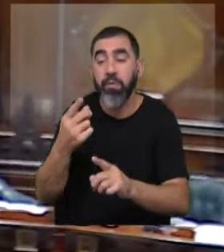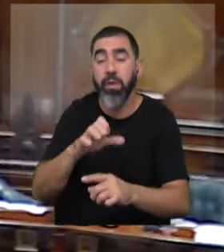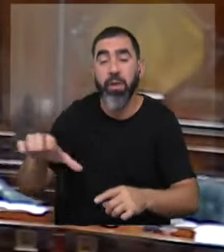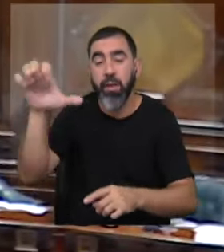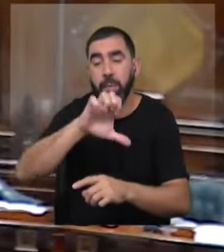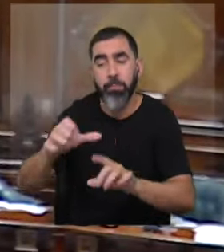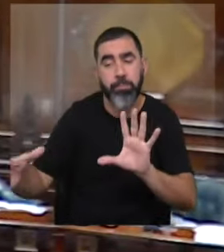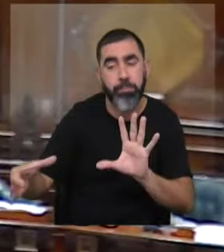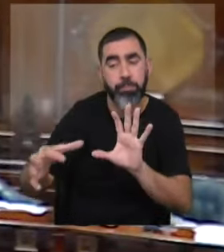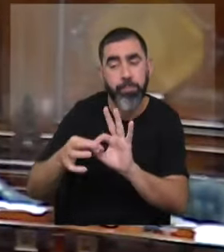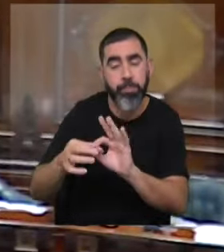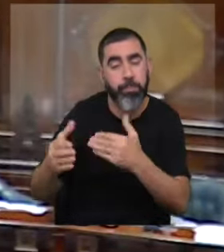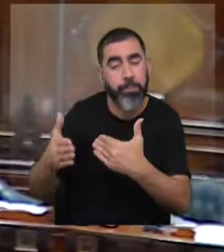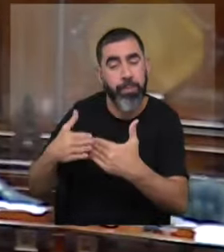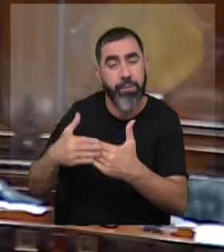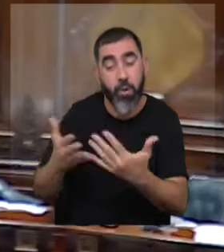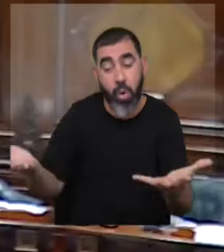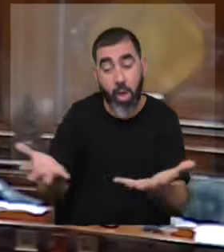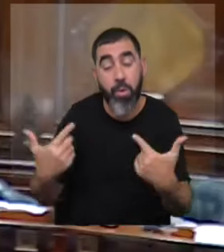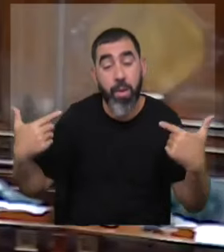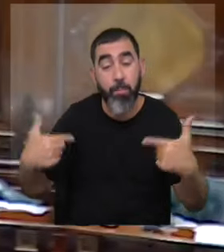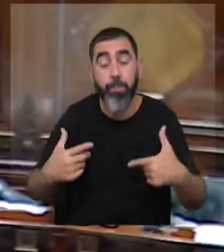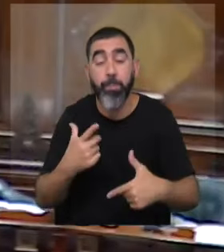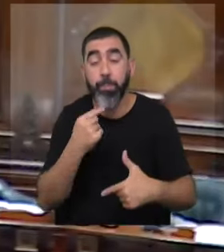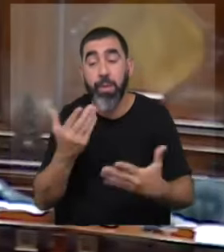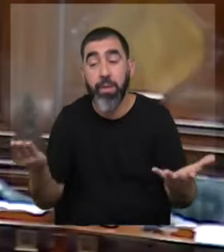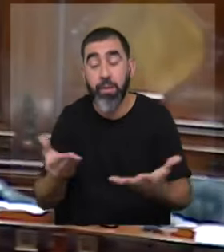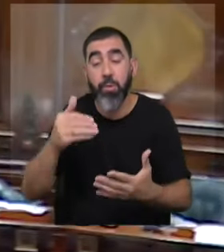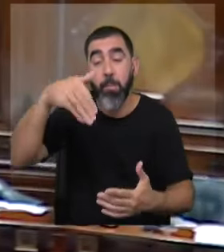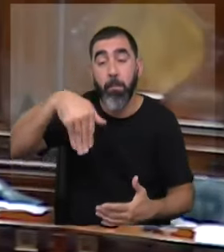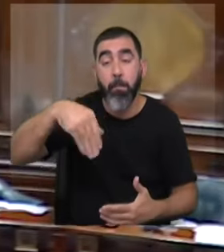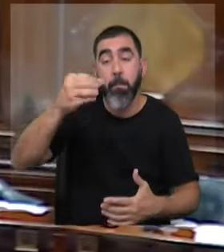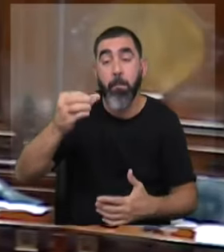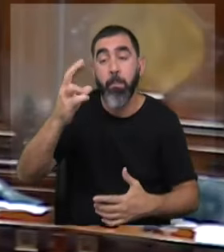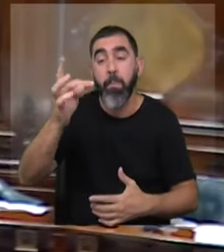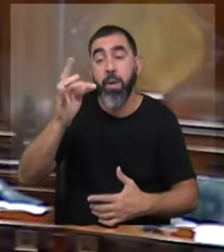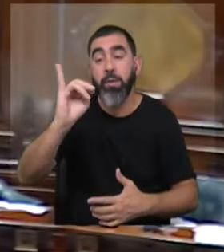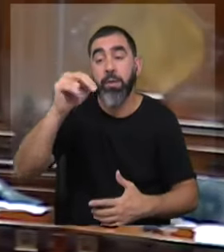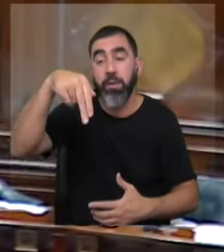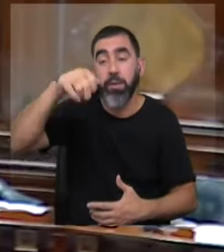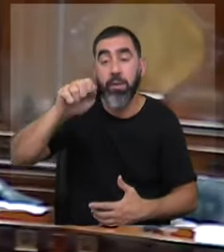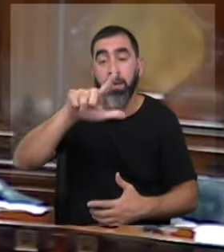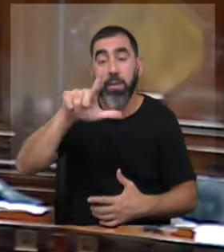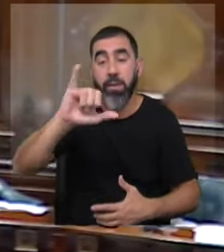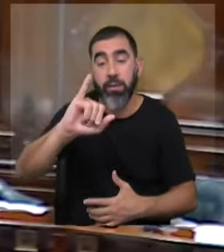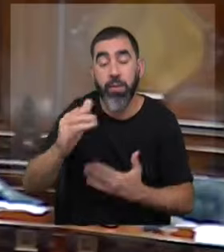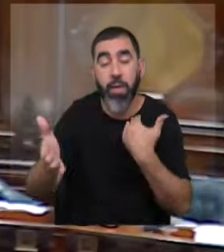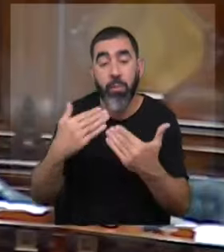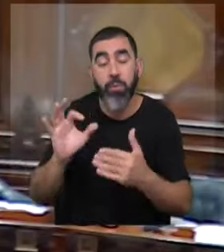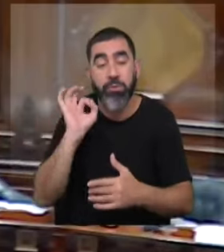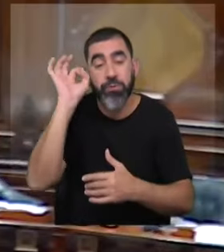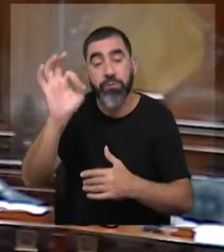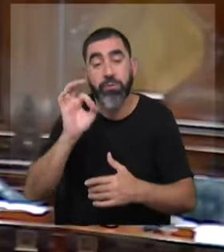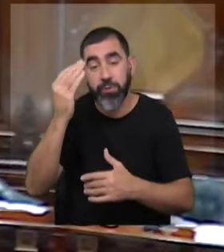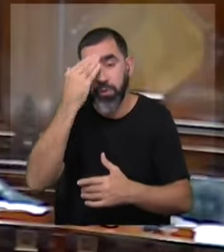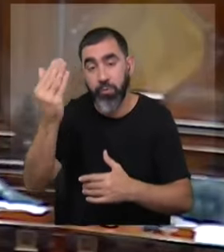tenía relación, tenía cercanía con el actual ministro del Interior Nicolás Martinelli. De este tema habló el senador